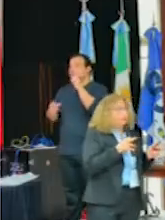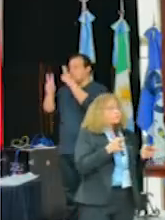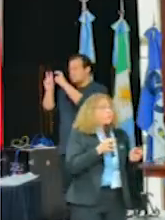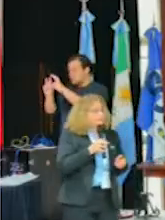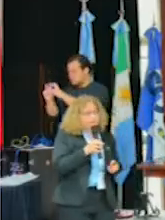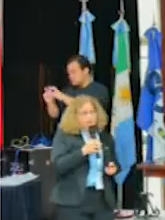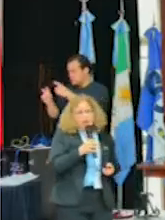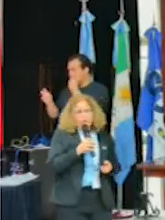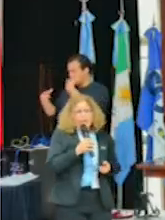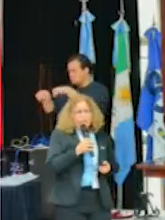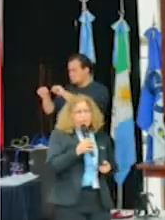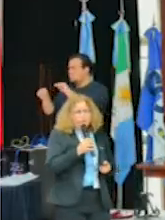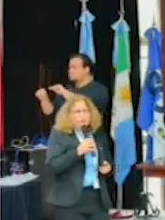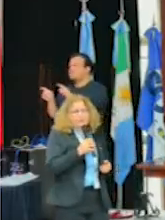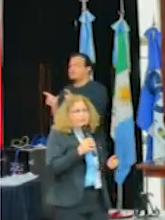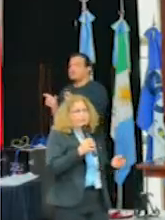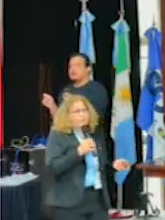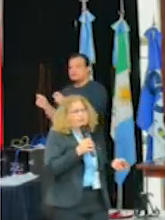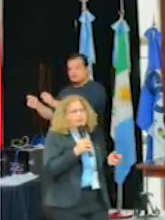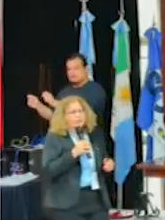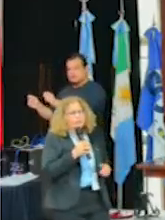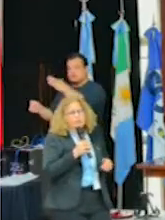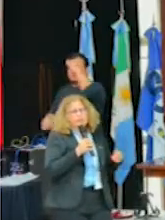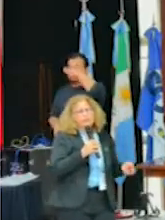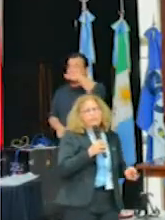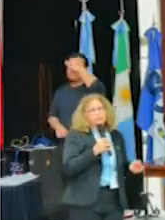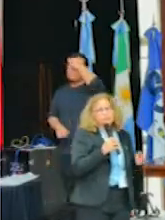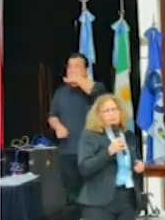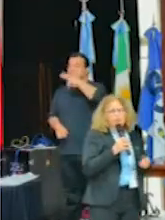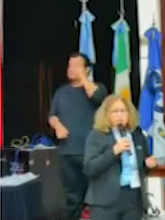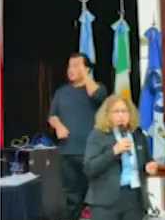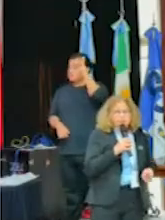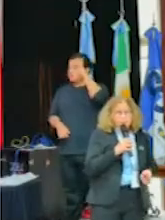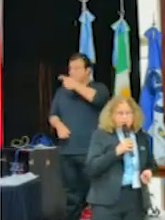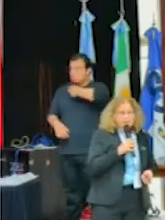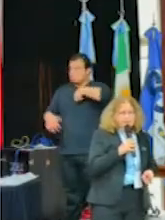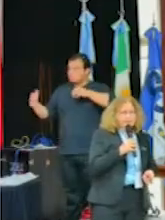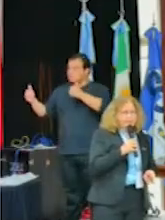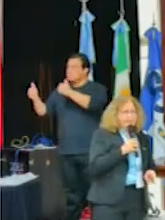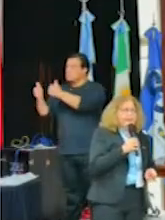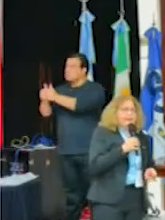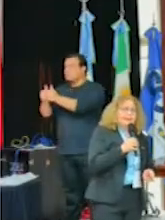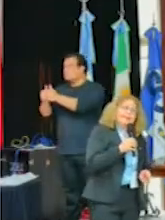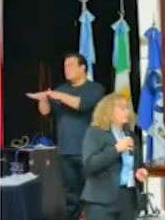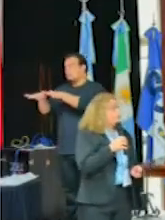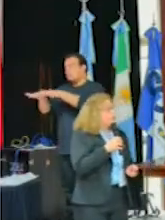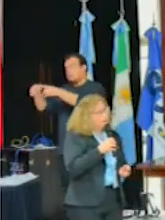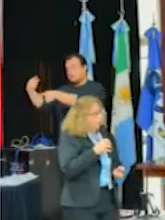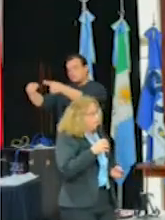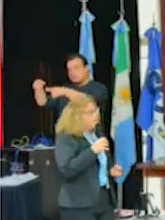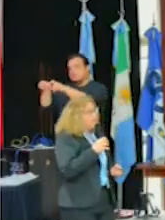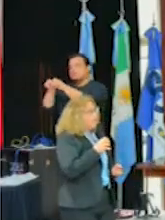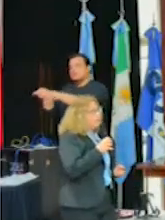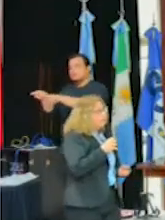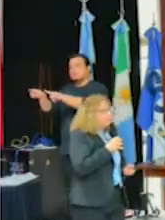En 8 meses lo acompañamos con sus recaídas, sus tratamientos, sus cosas buenas, sus intercurrencias, hasta que llegó a los últimos